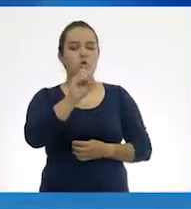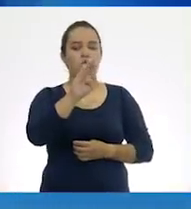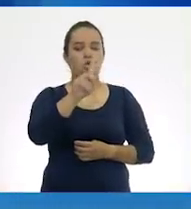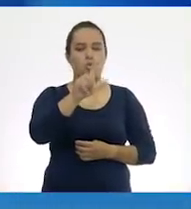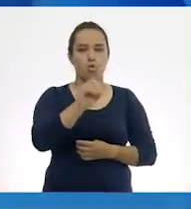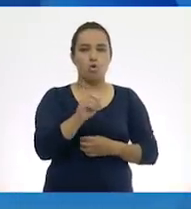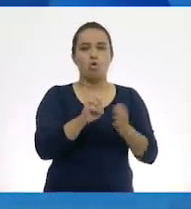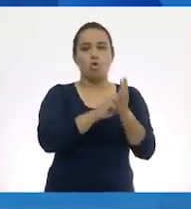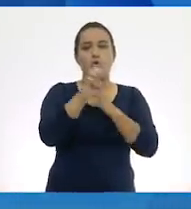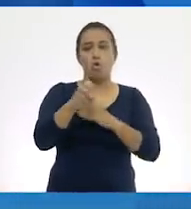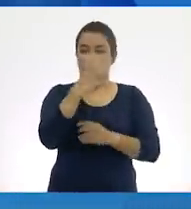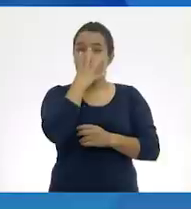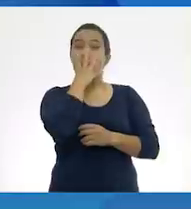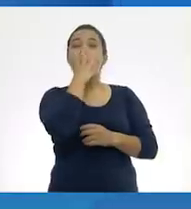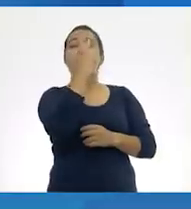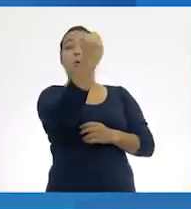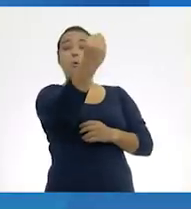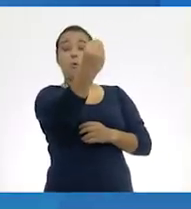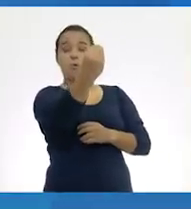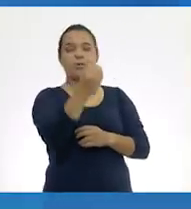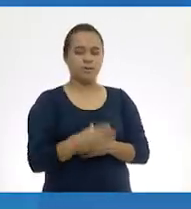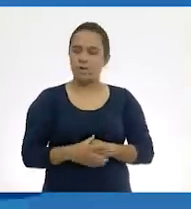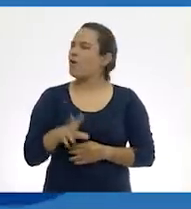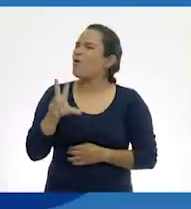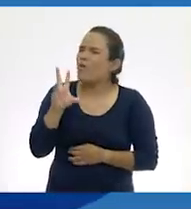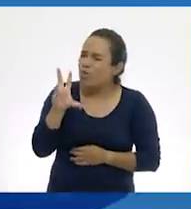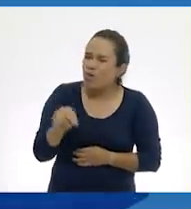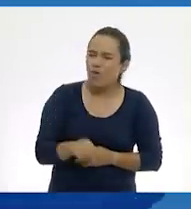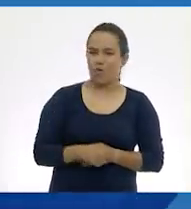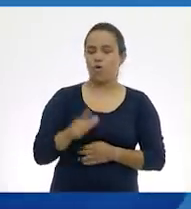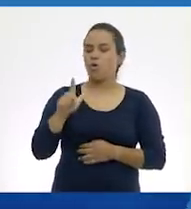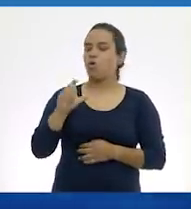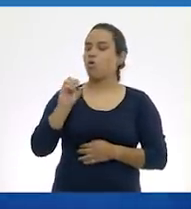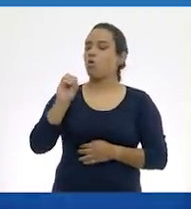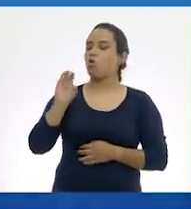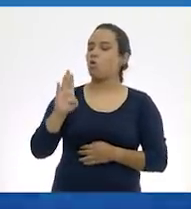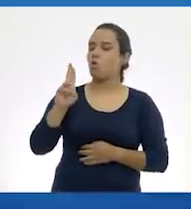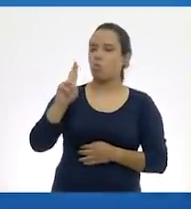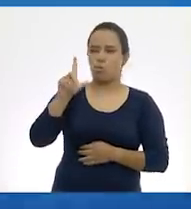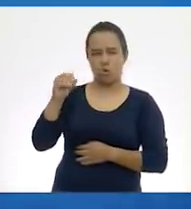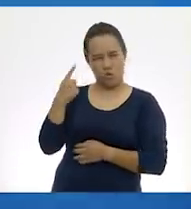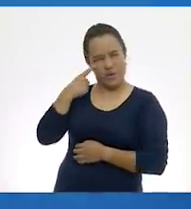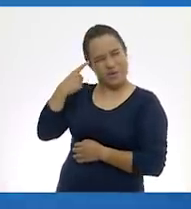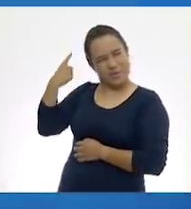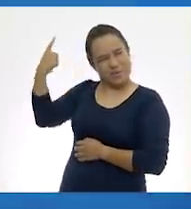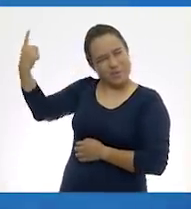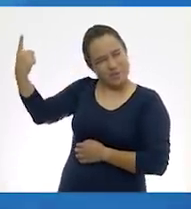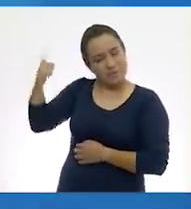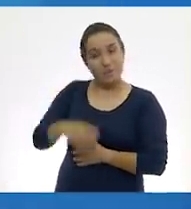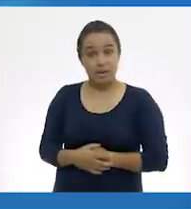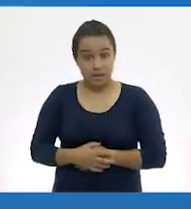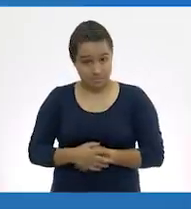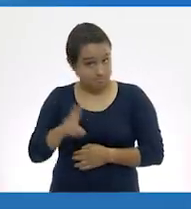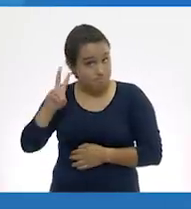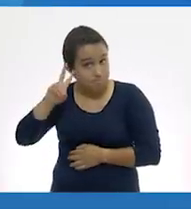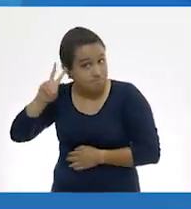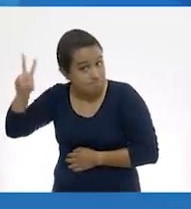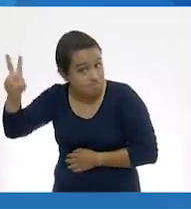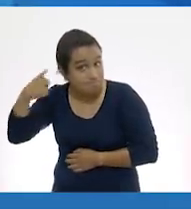como de ¡au! No, los lóbulos son estas partes que estamos viendo en pantalla. ¿Ya las